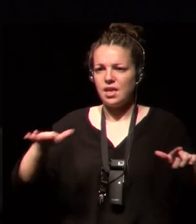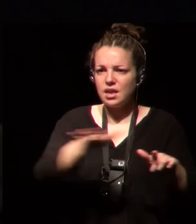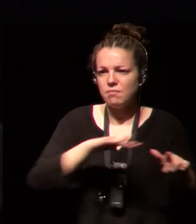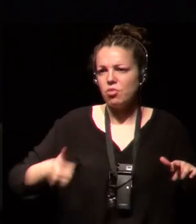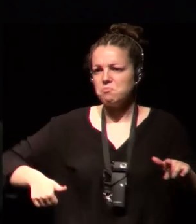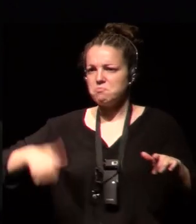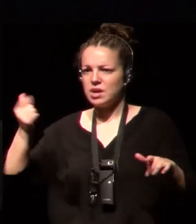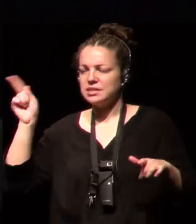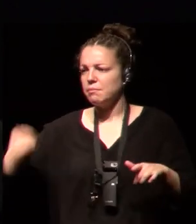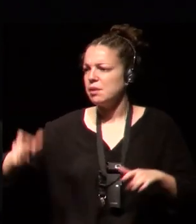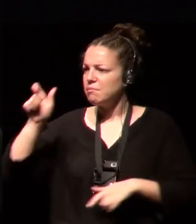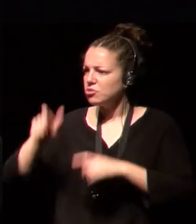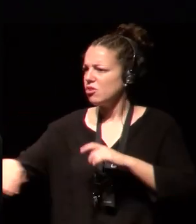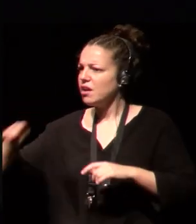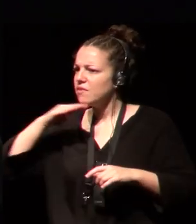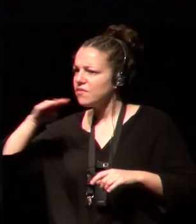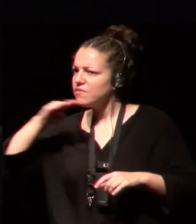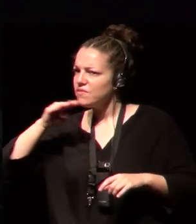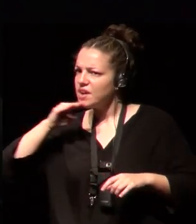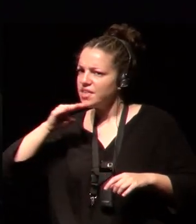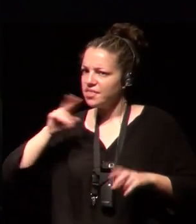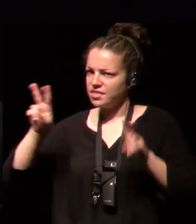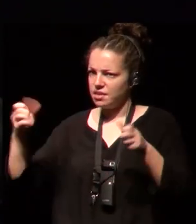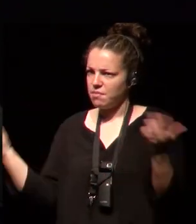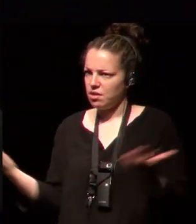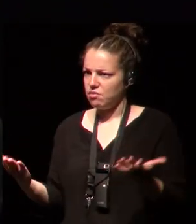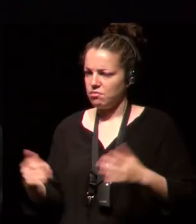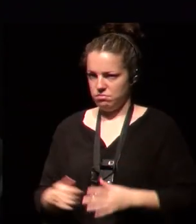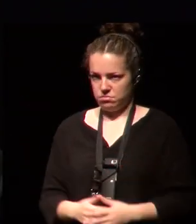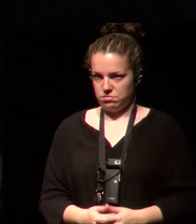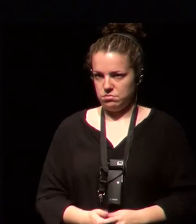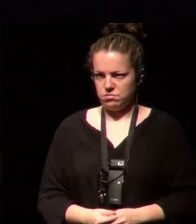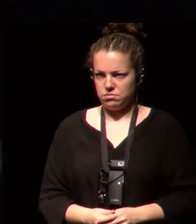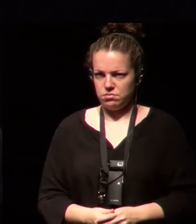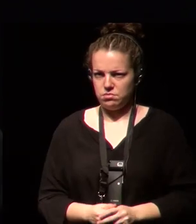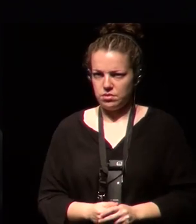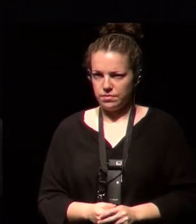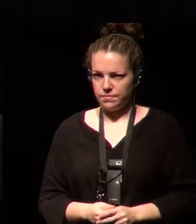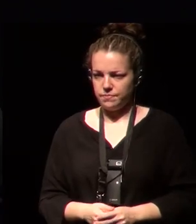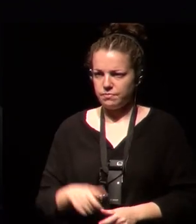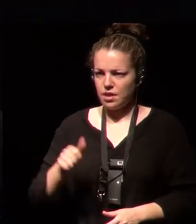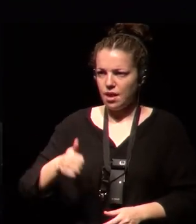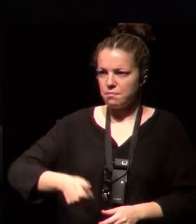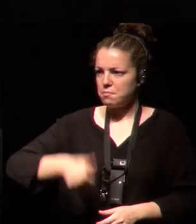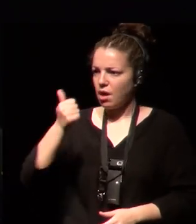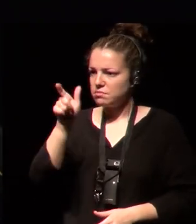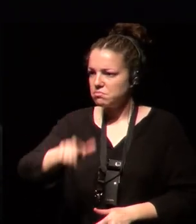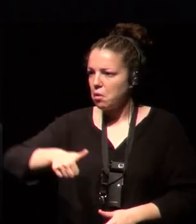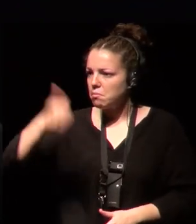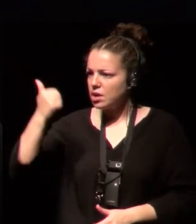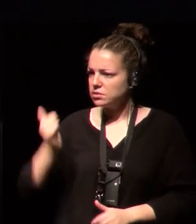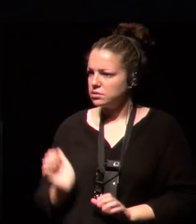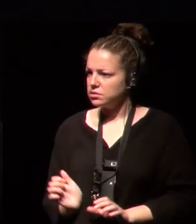urgente. O el enfado de la gente de la comunidad. ¿Alguien más? Well. Here's one. ¿Alguien más? Here's two. Do we have a